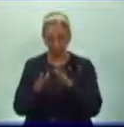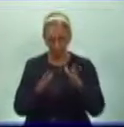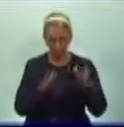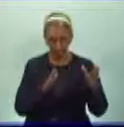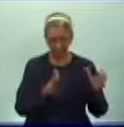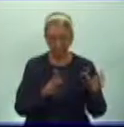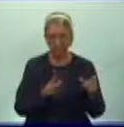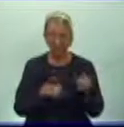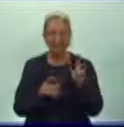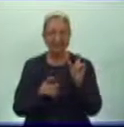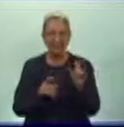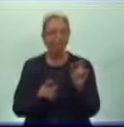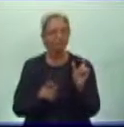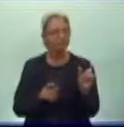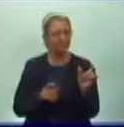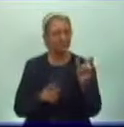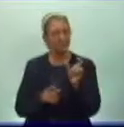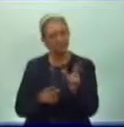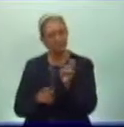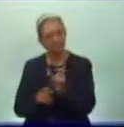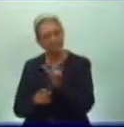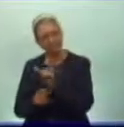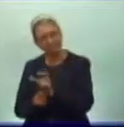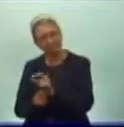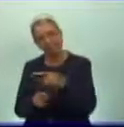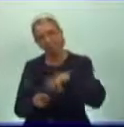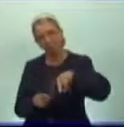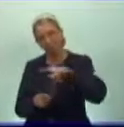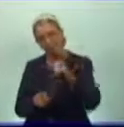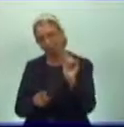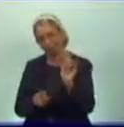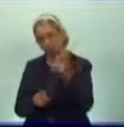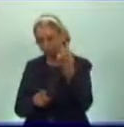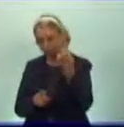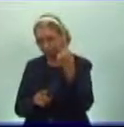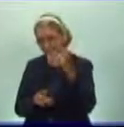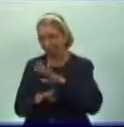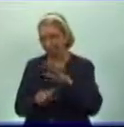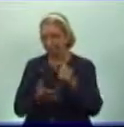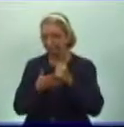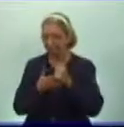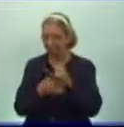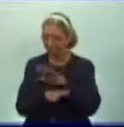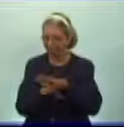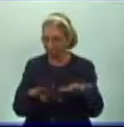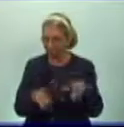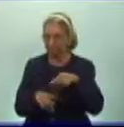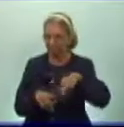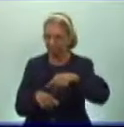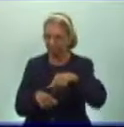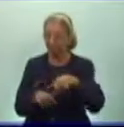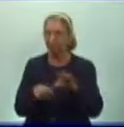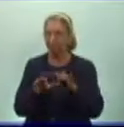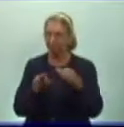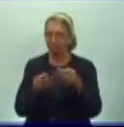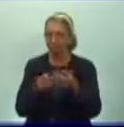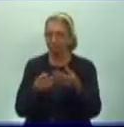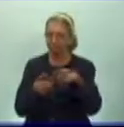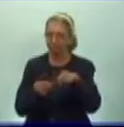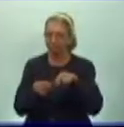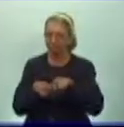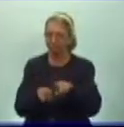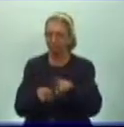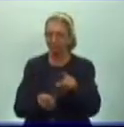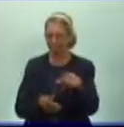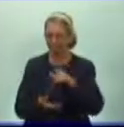palabras para que ustedes la ordenen y formen la oración. Pero esta la van a hacer ustedes solitos. Y después sus padres se la van a revisar.